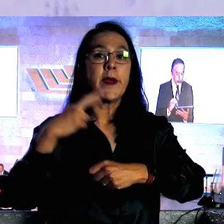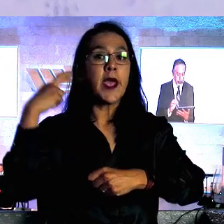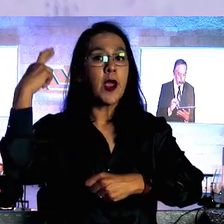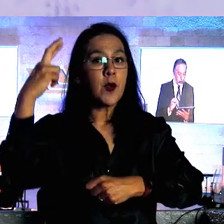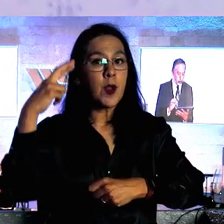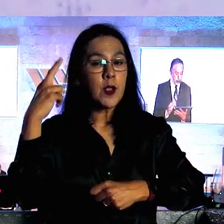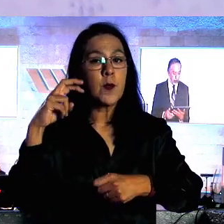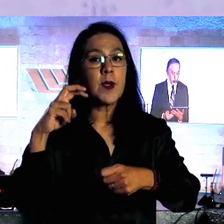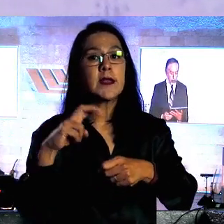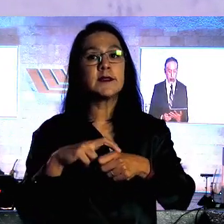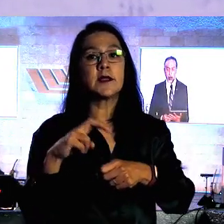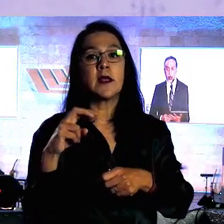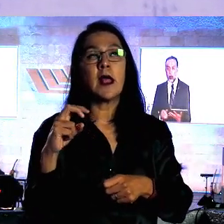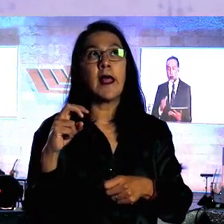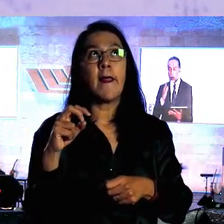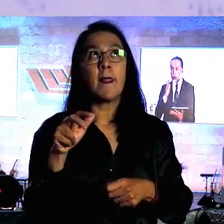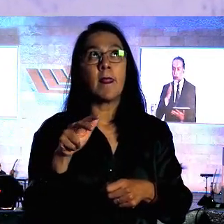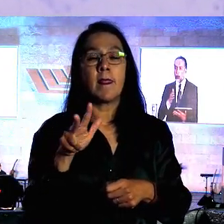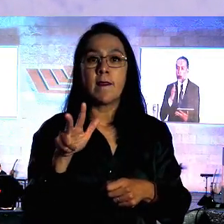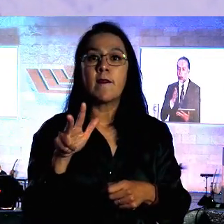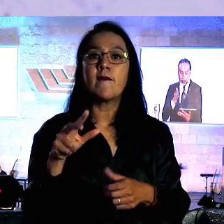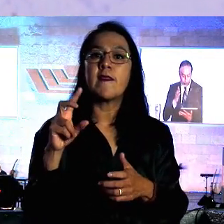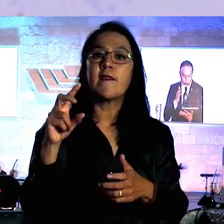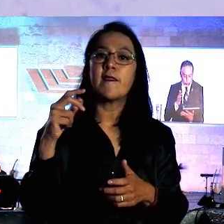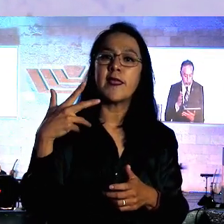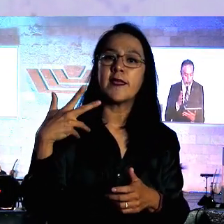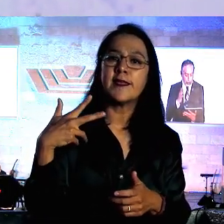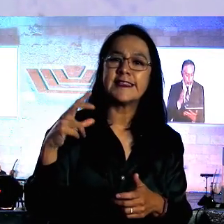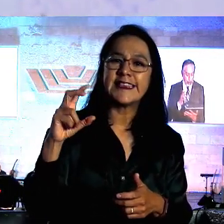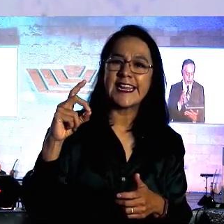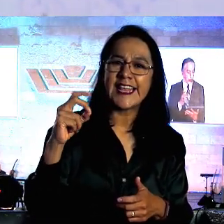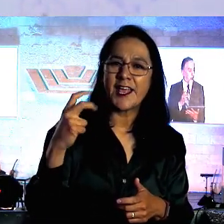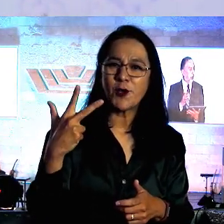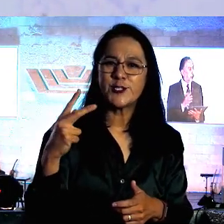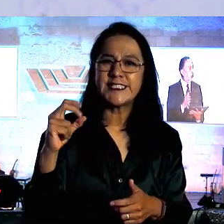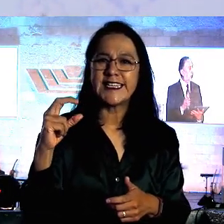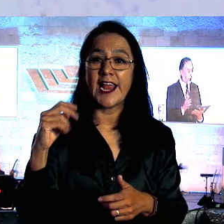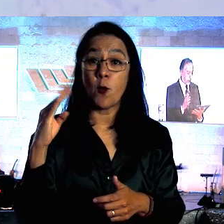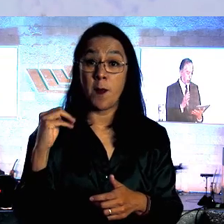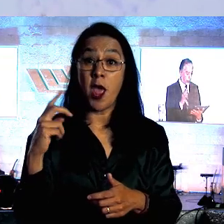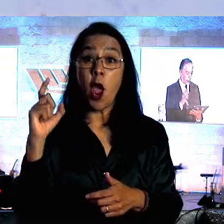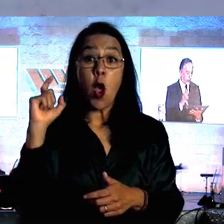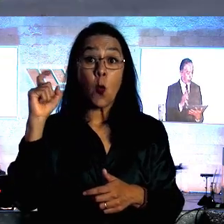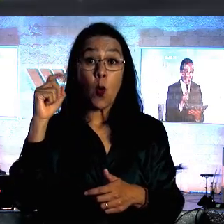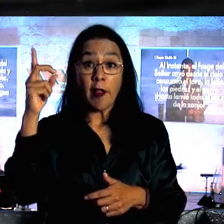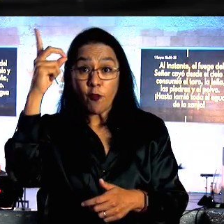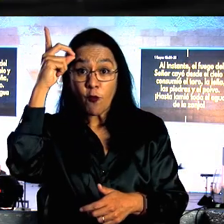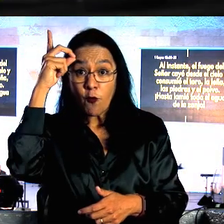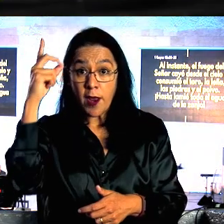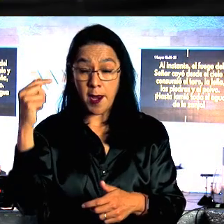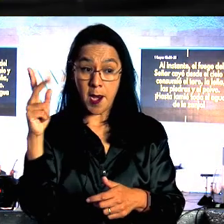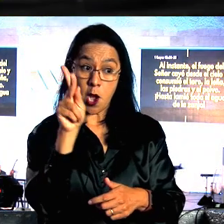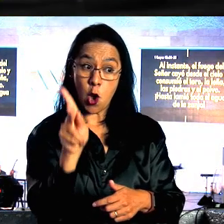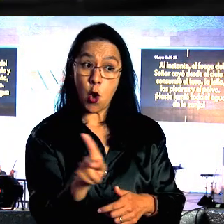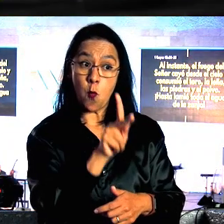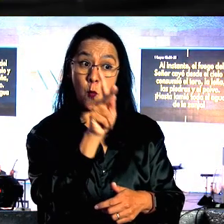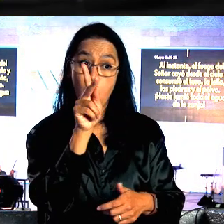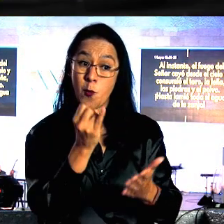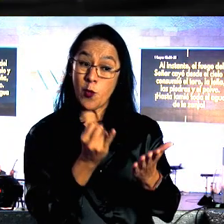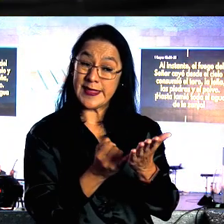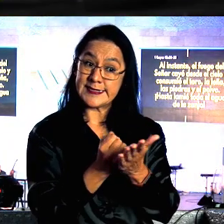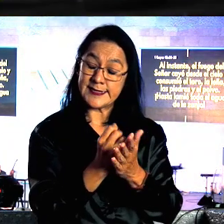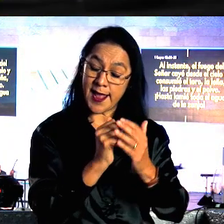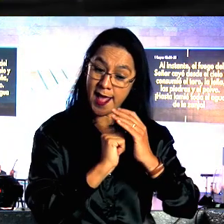38 y 39 cuando el pueblo tomó la decisión de adorar a Dios las cosas cambiaron dice al instante